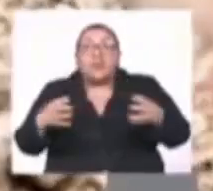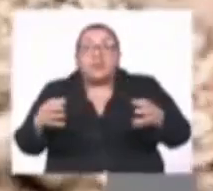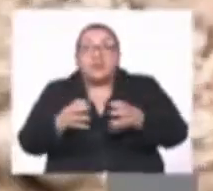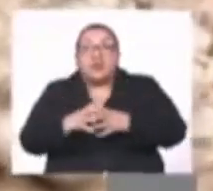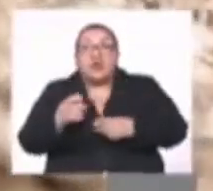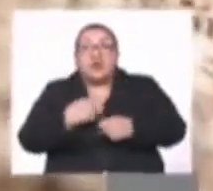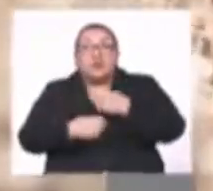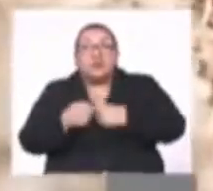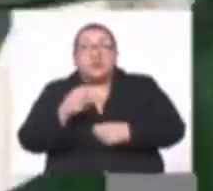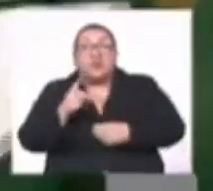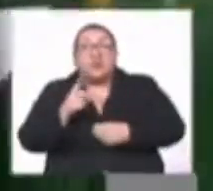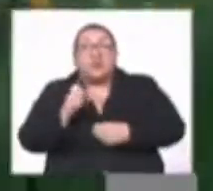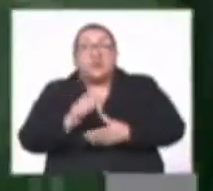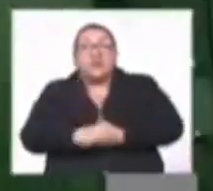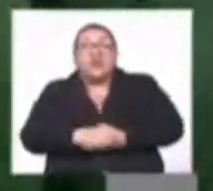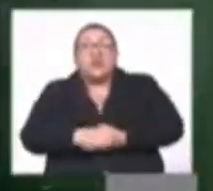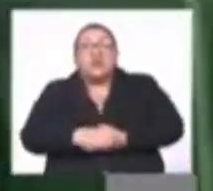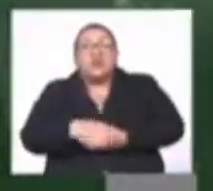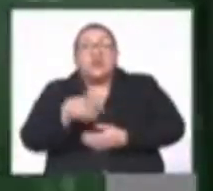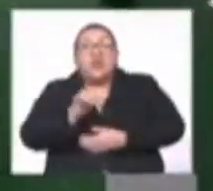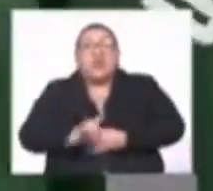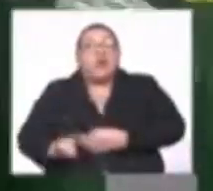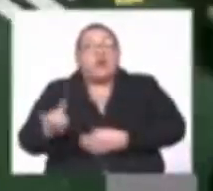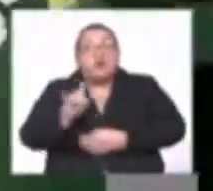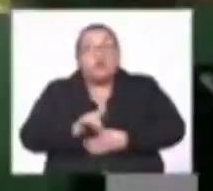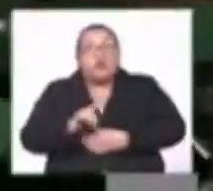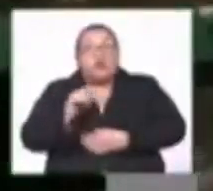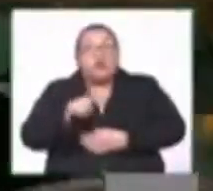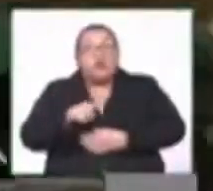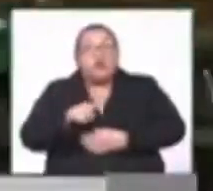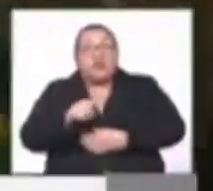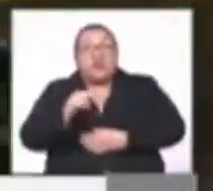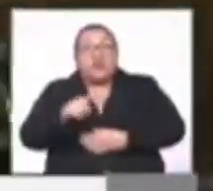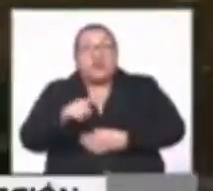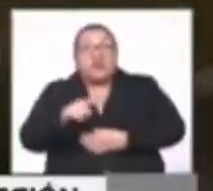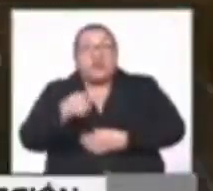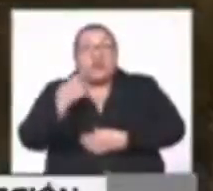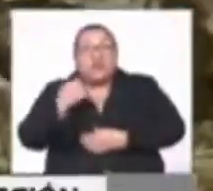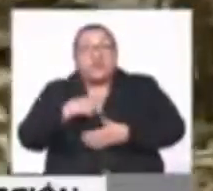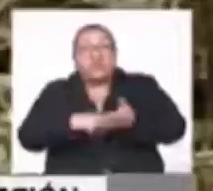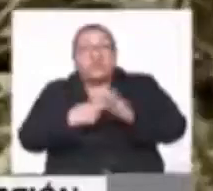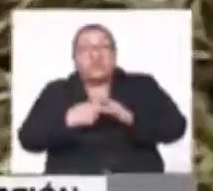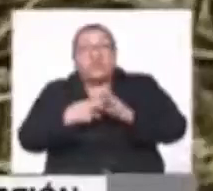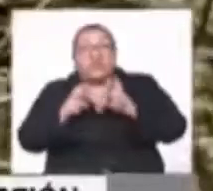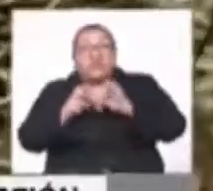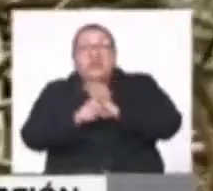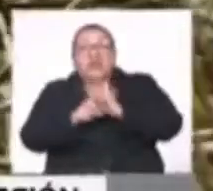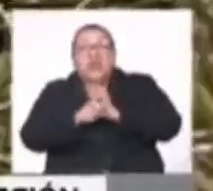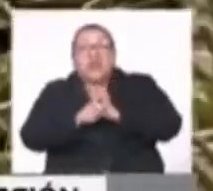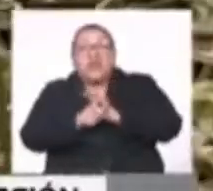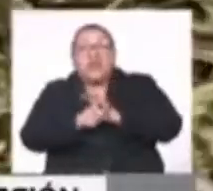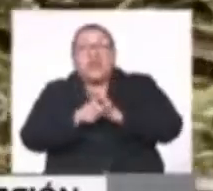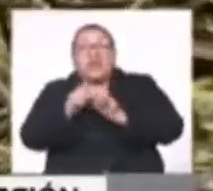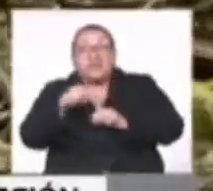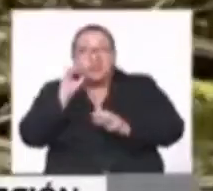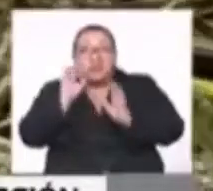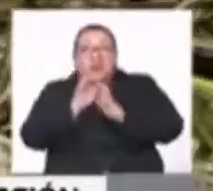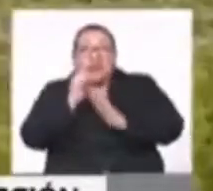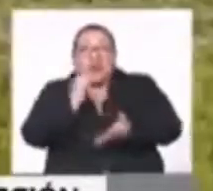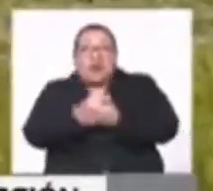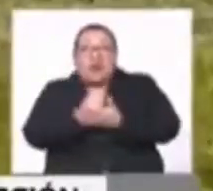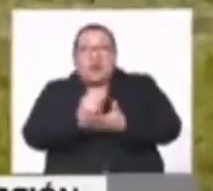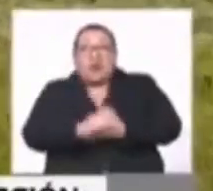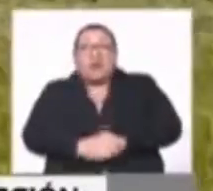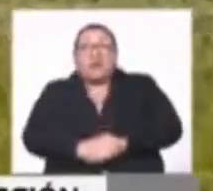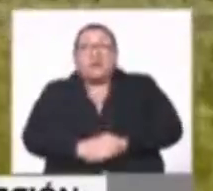y comercialización del cáñamo para uso industrial. La presente fórmula legal, de ser aprobada y